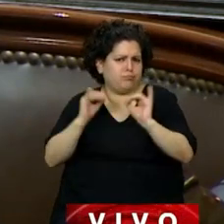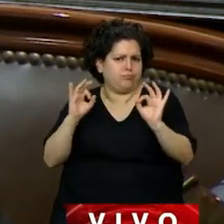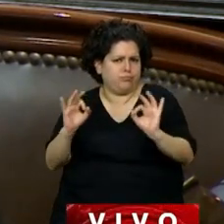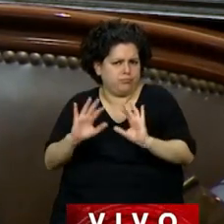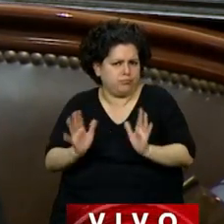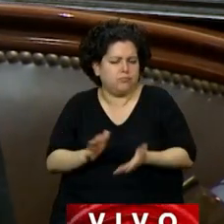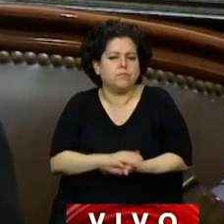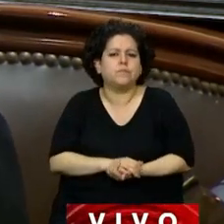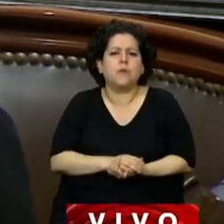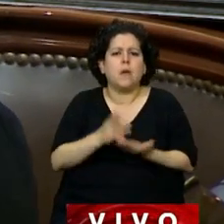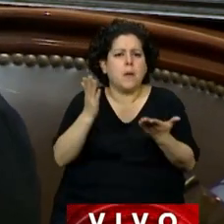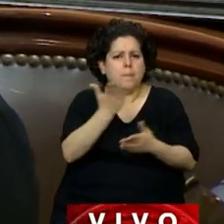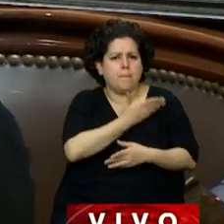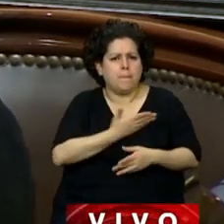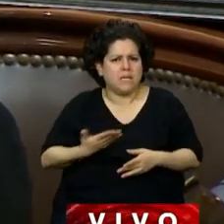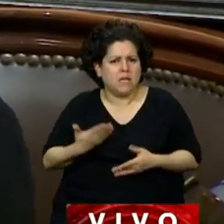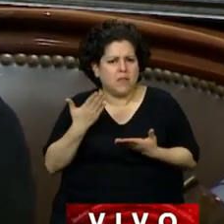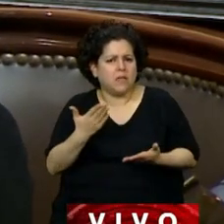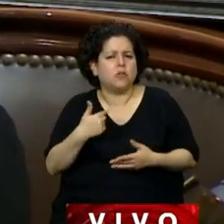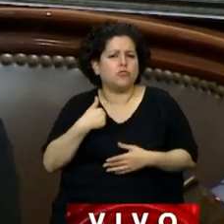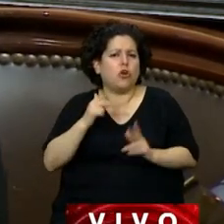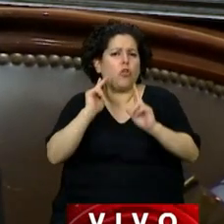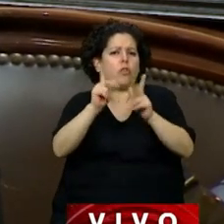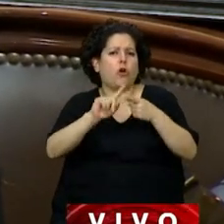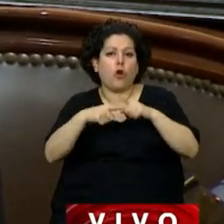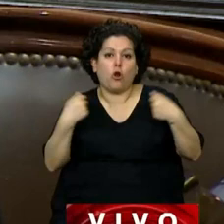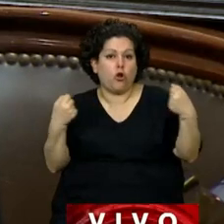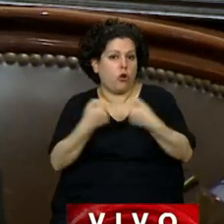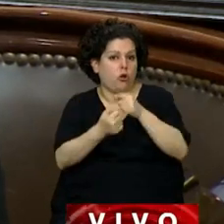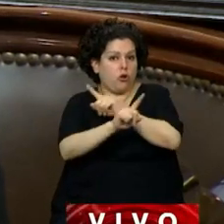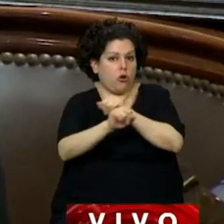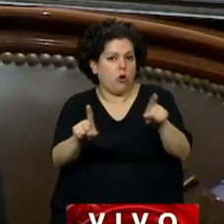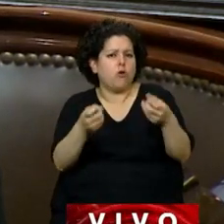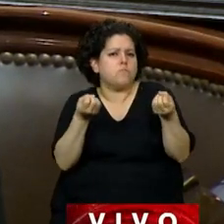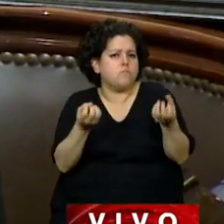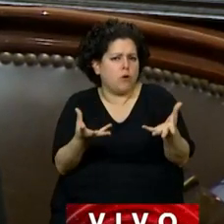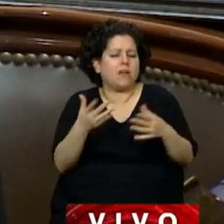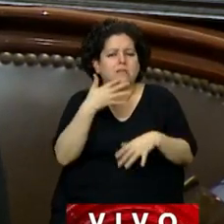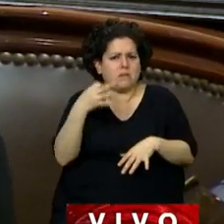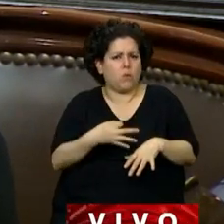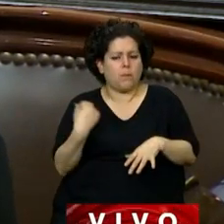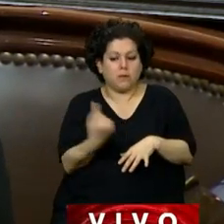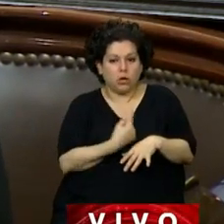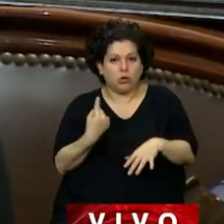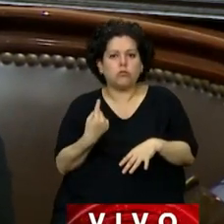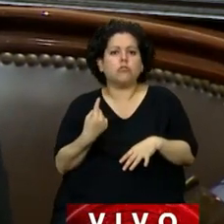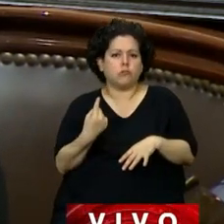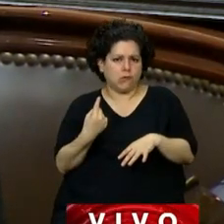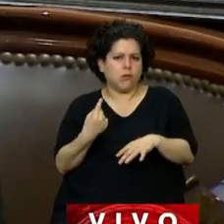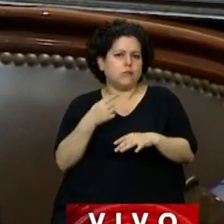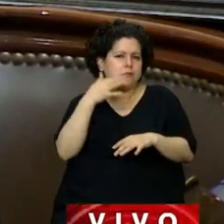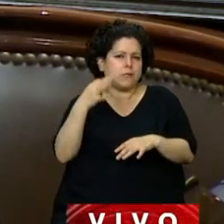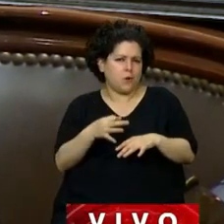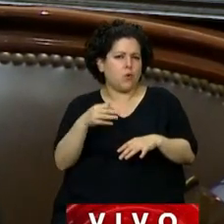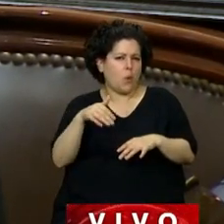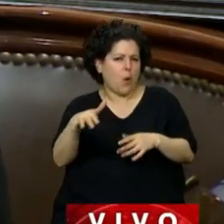Señor presidente, cuando digo que no coincidimos, lo digo porque seguramente nosotros estaríamos haciendo